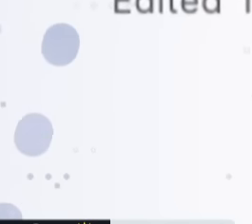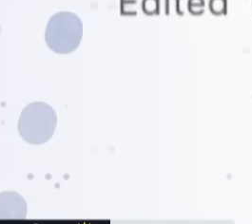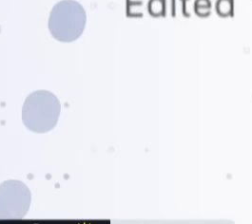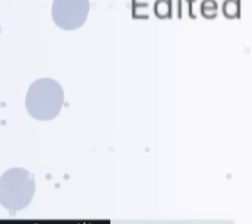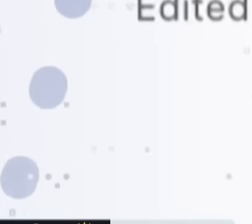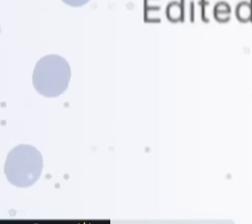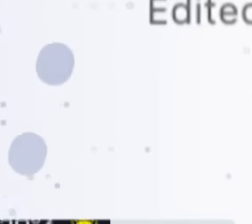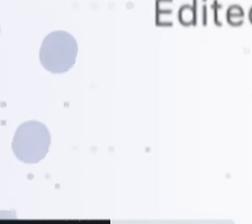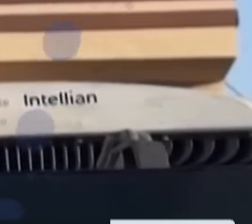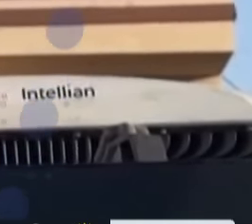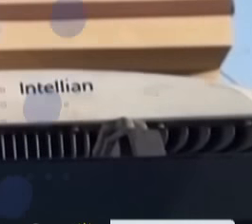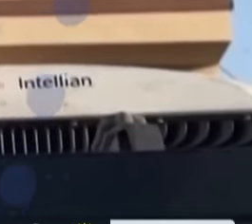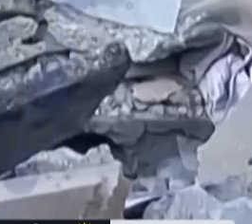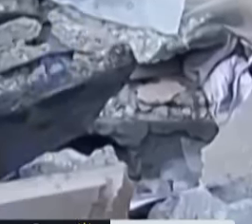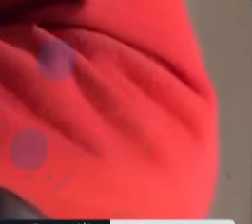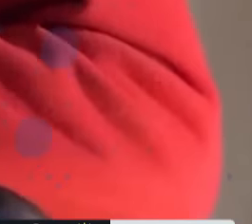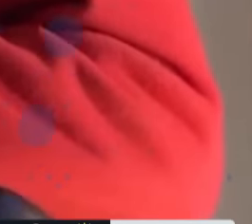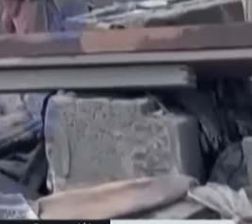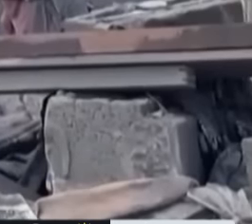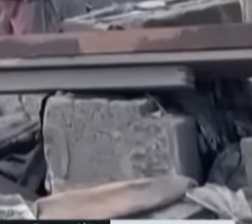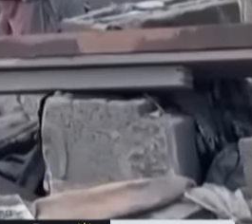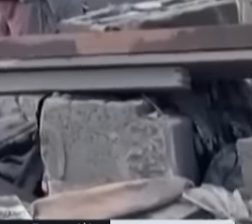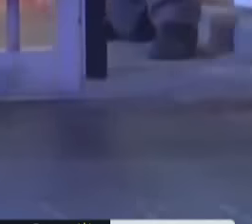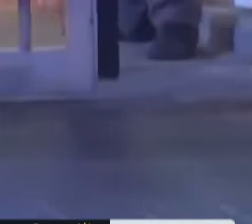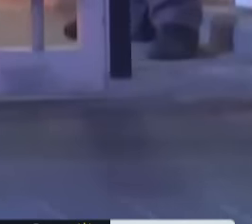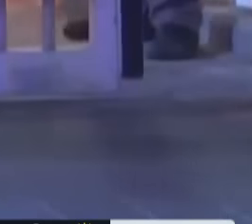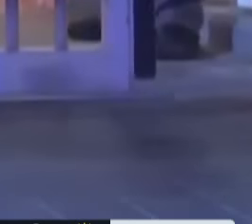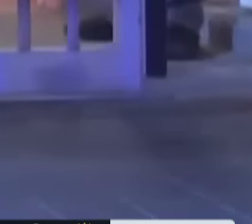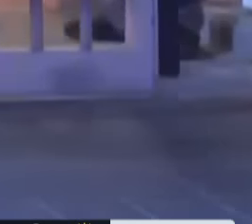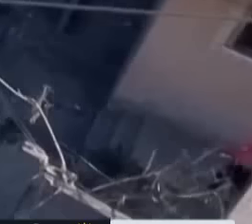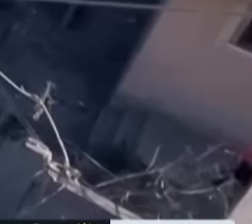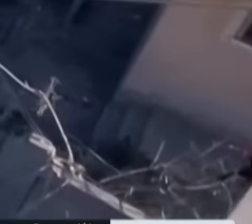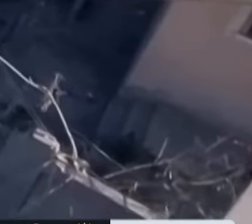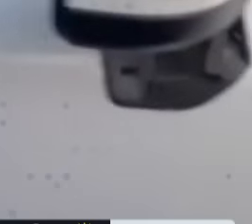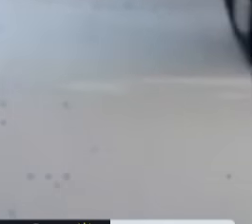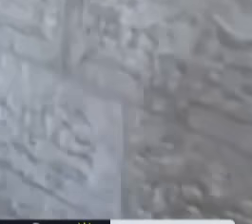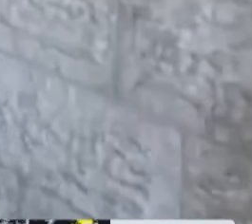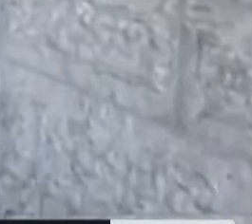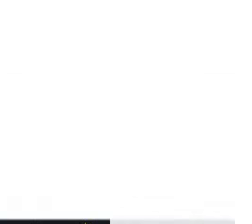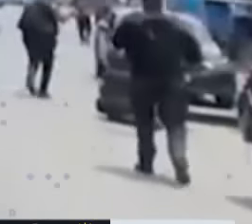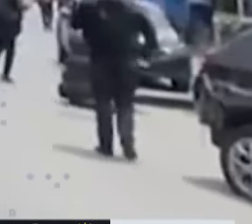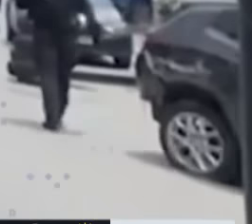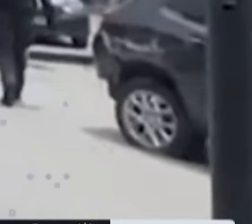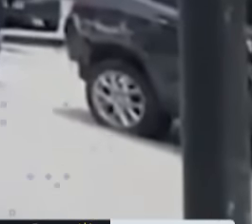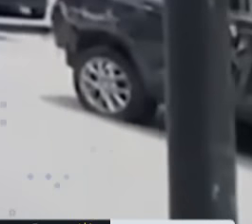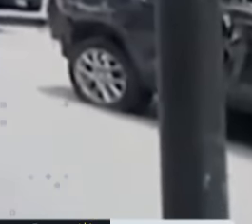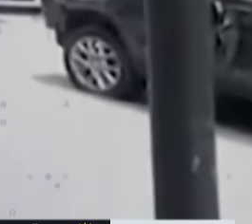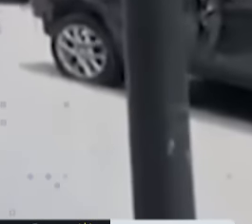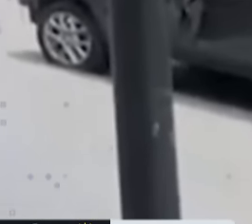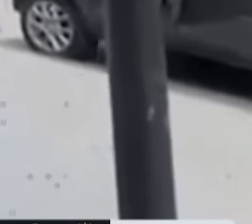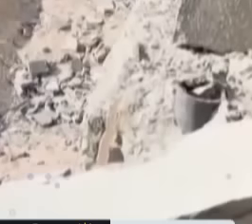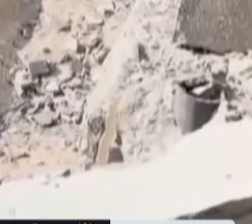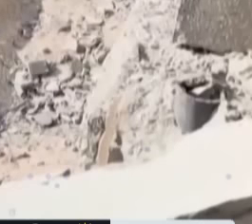not allow this opportunity for peace and a path towards a more just and sustainable future to slip from our grasp.